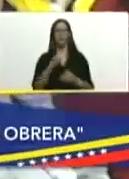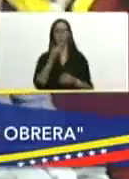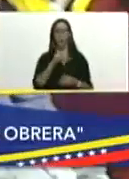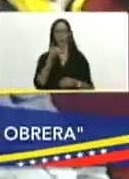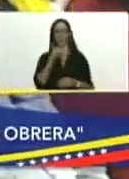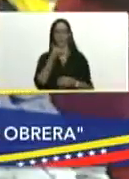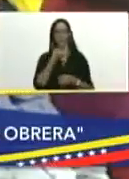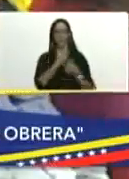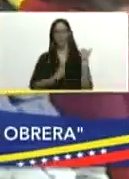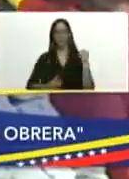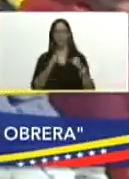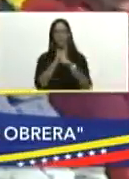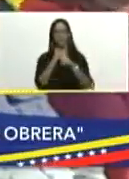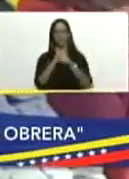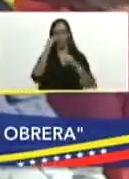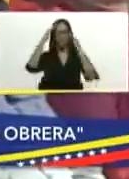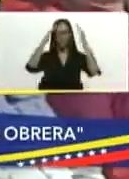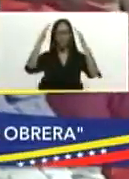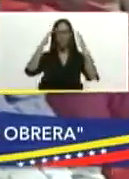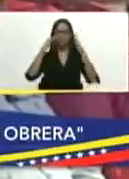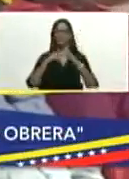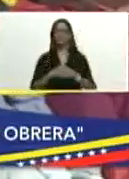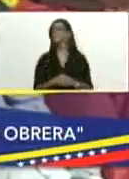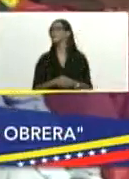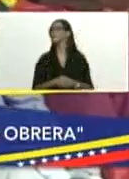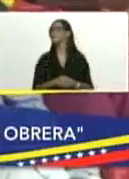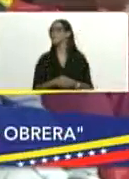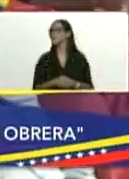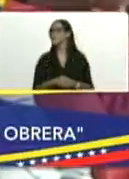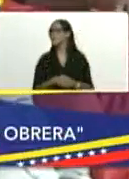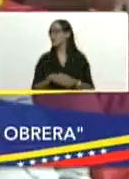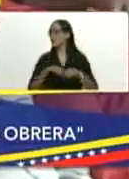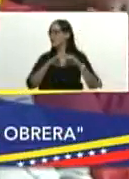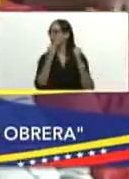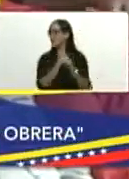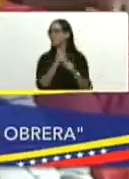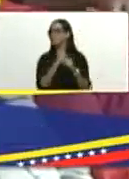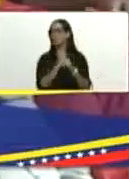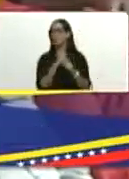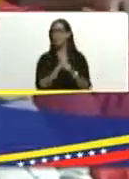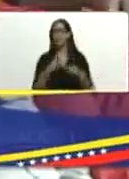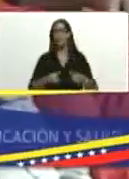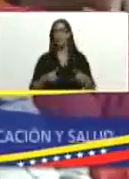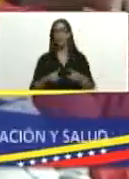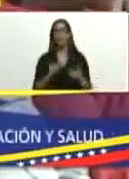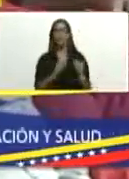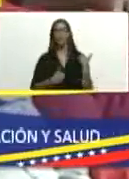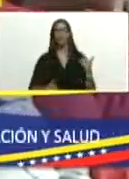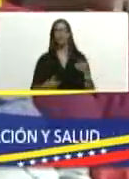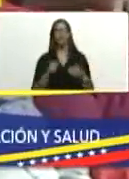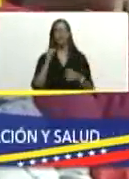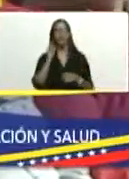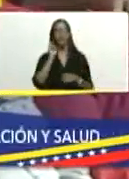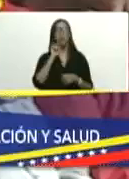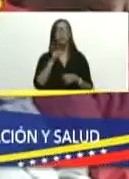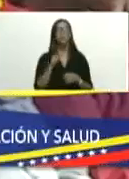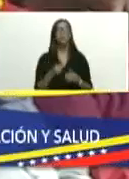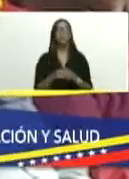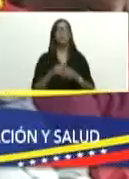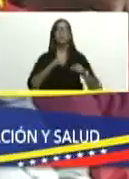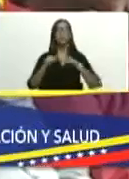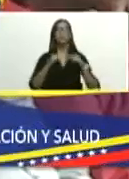trabajadoras al pueblo de Bolívar pero sobre todo a la clase Obrera que resiste presidente usted dio la instrucción de crear una